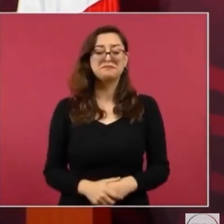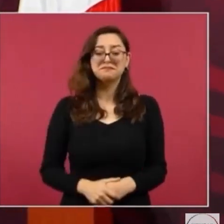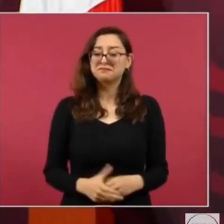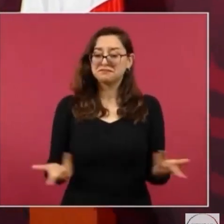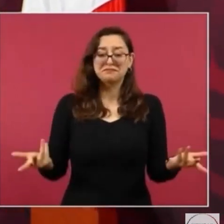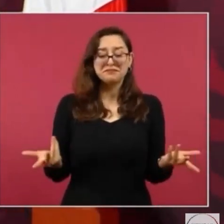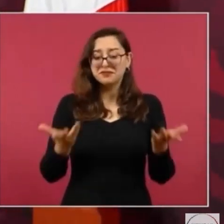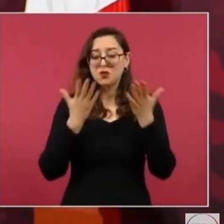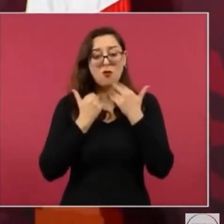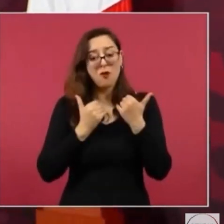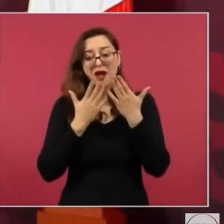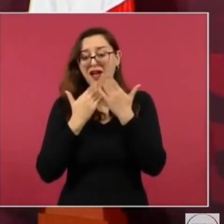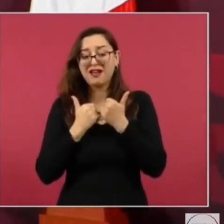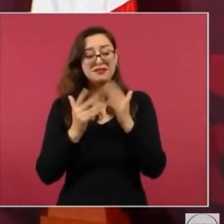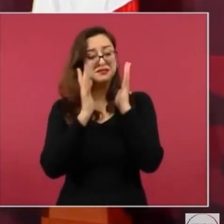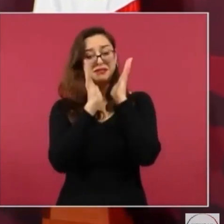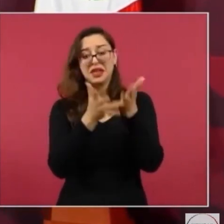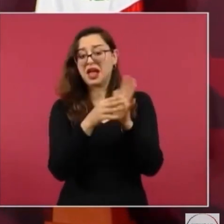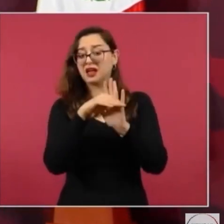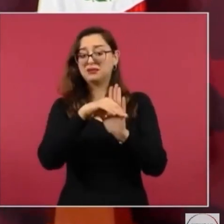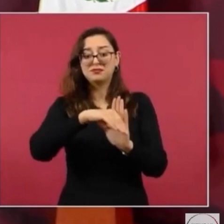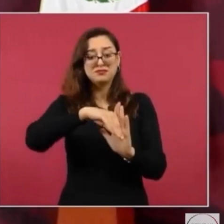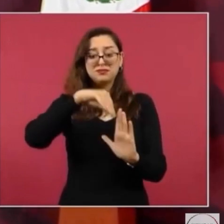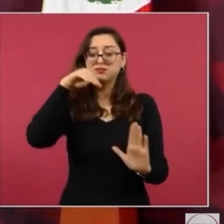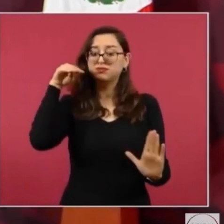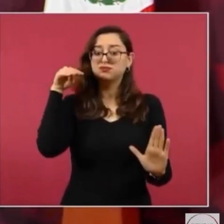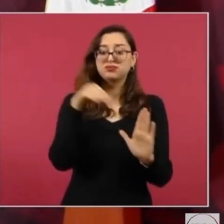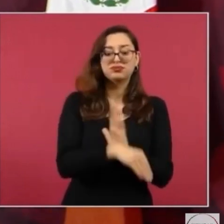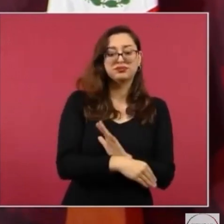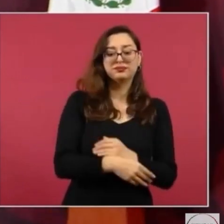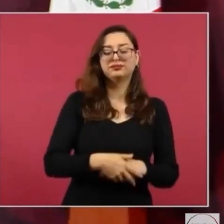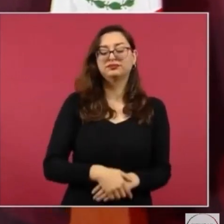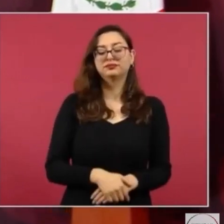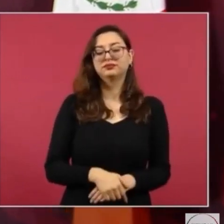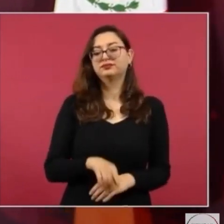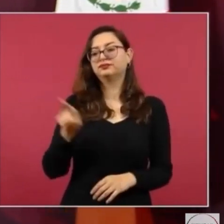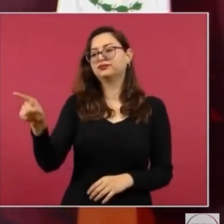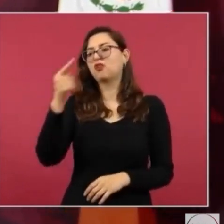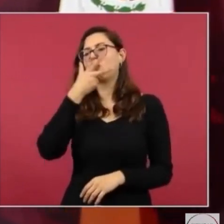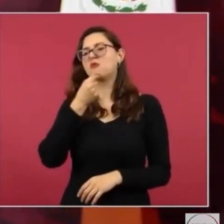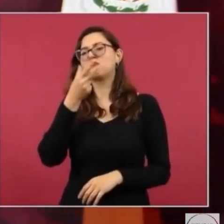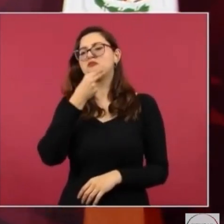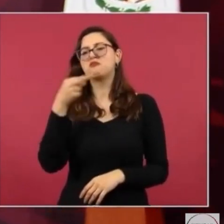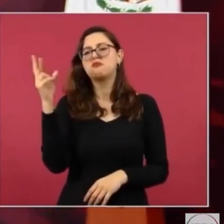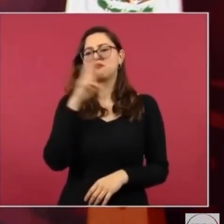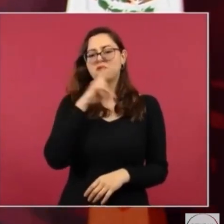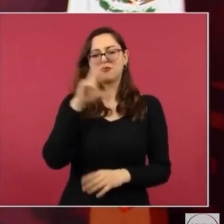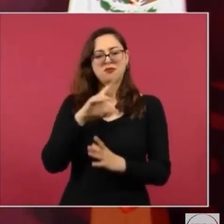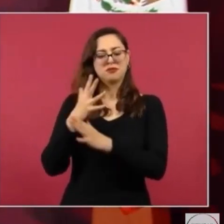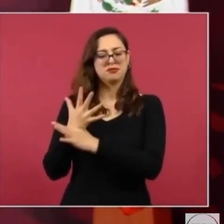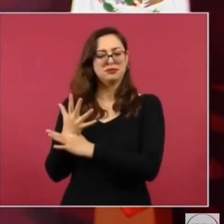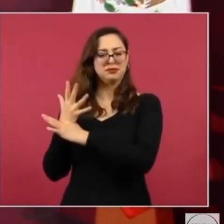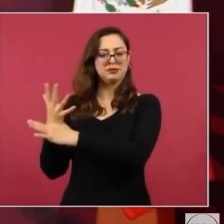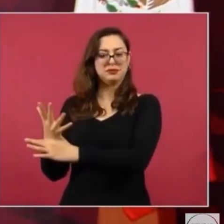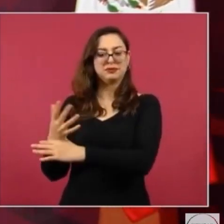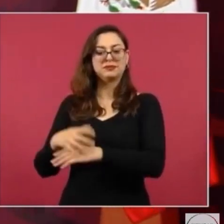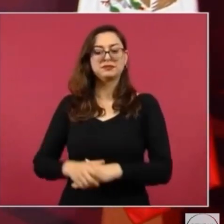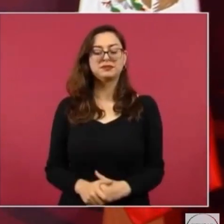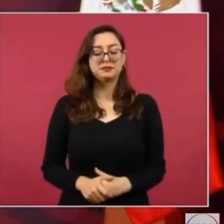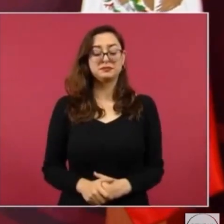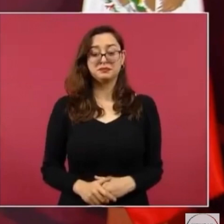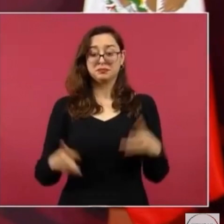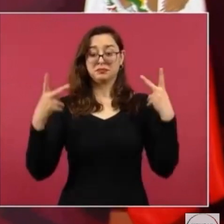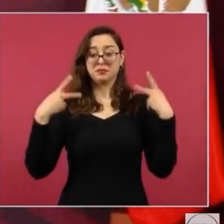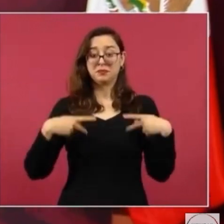como decía ese crítico ruso, Bielinski, cuando un hombre se entrega